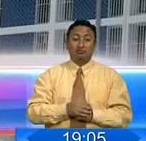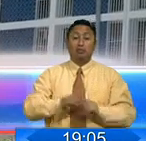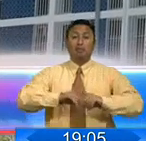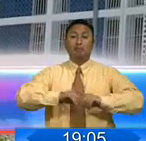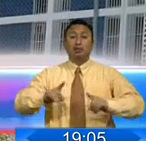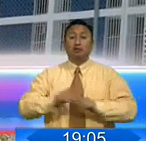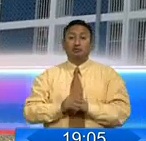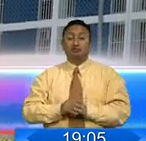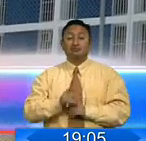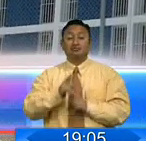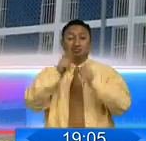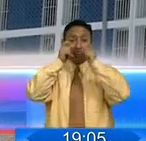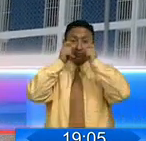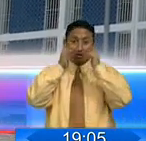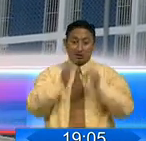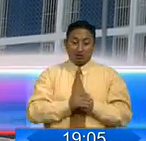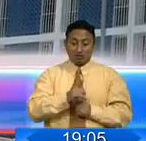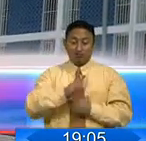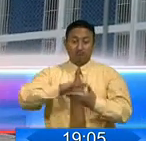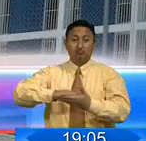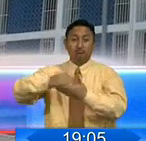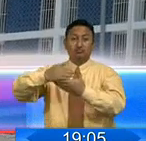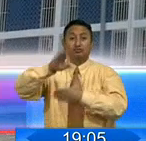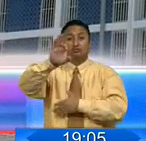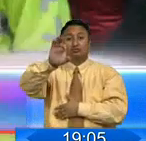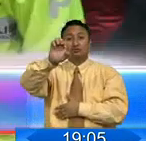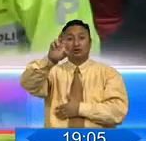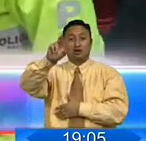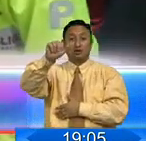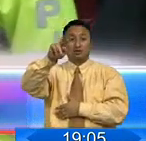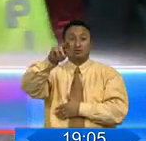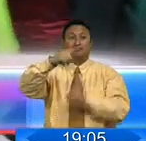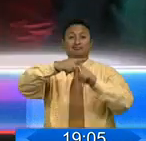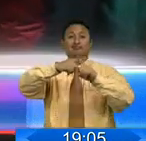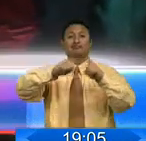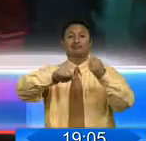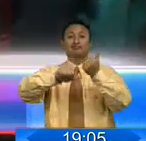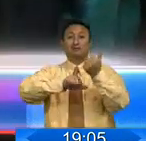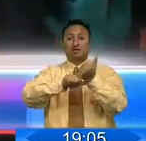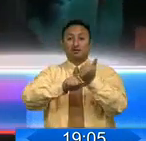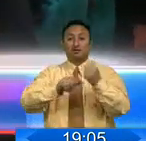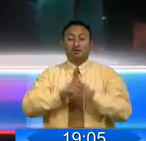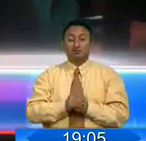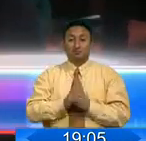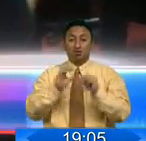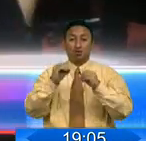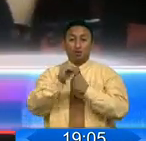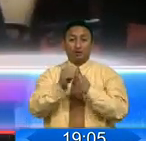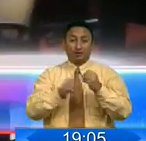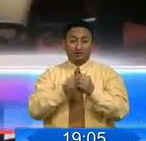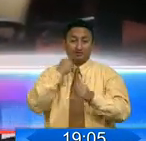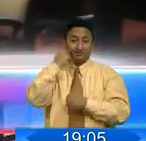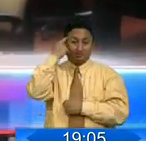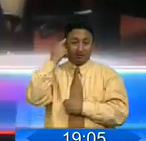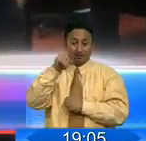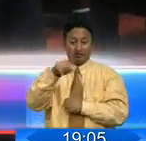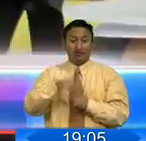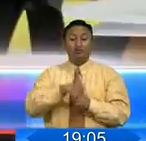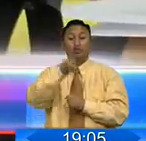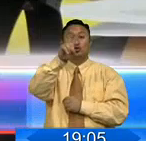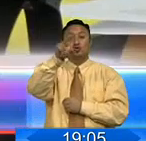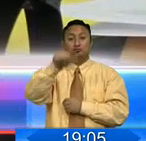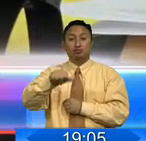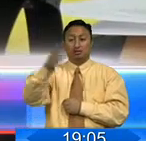archivo hallado por la fiscalía en la computadora del aura terán a ex asistente del despacho de correa afirmaría que en 2016